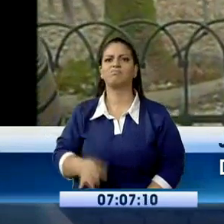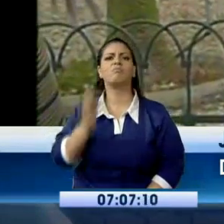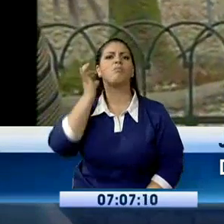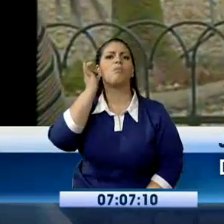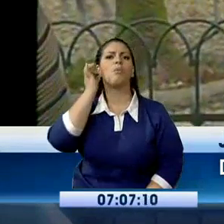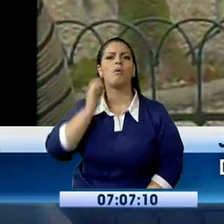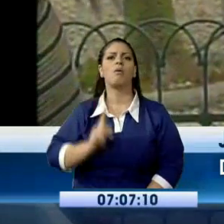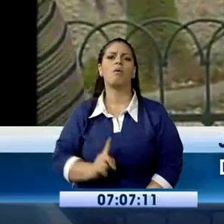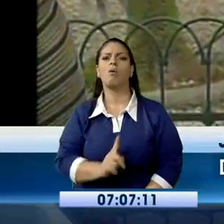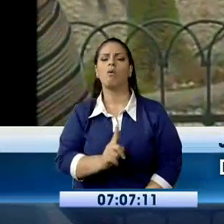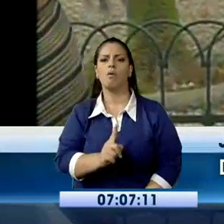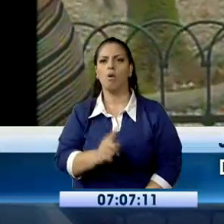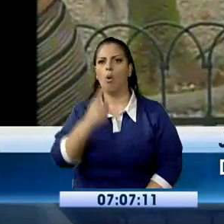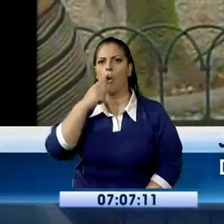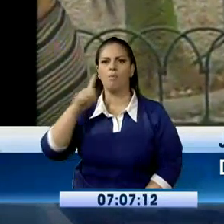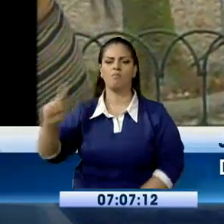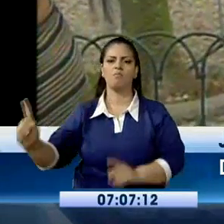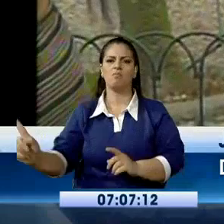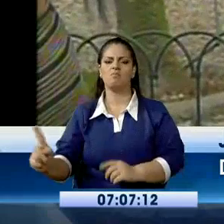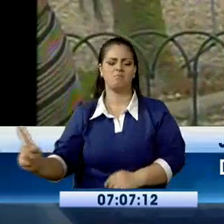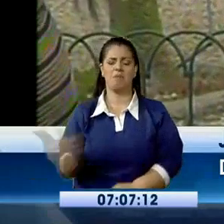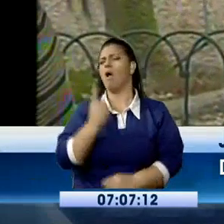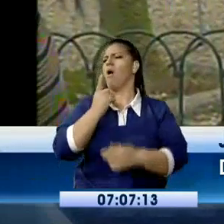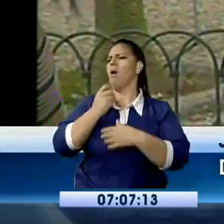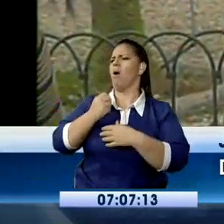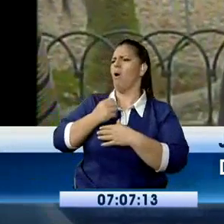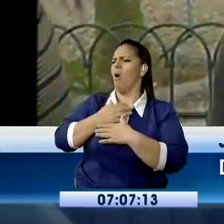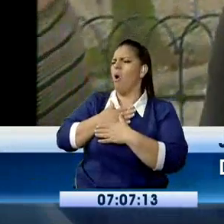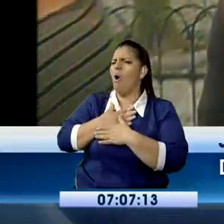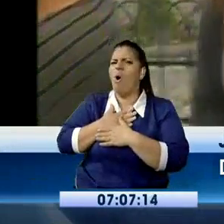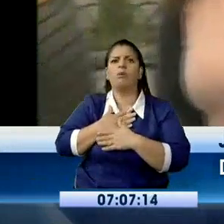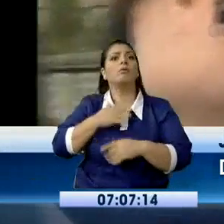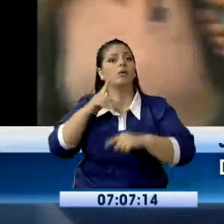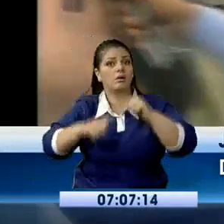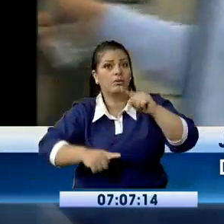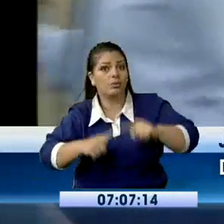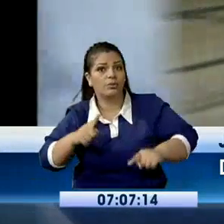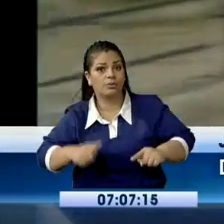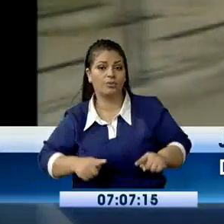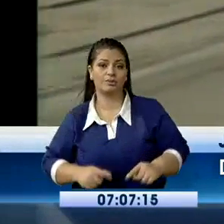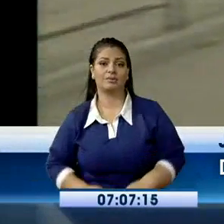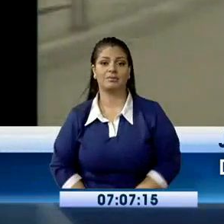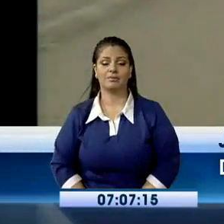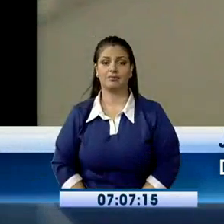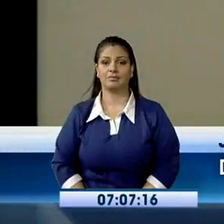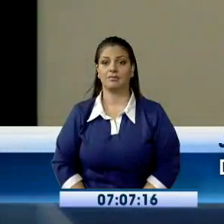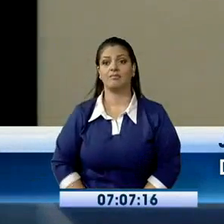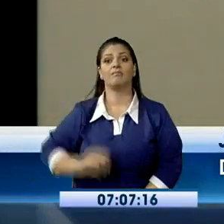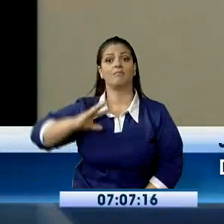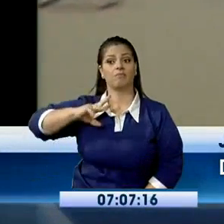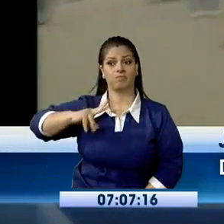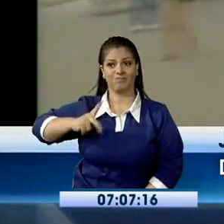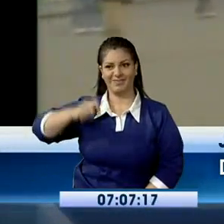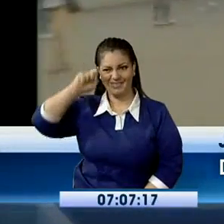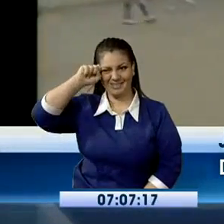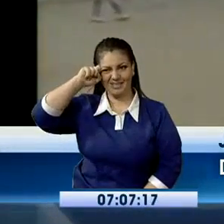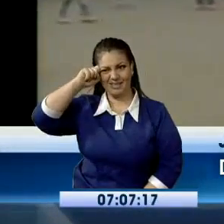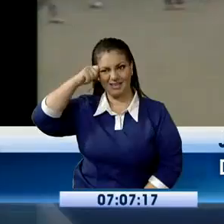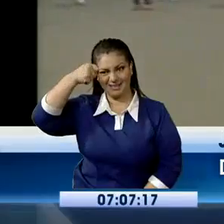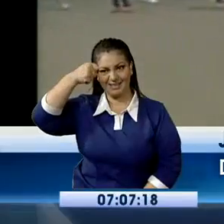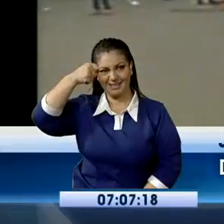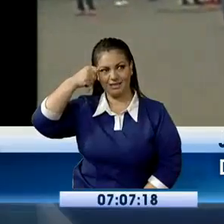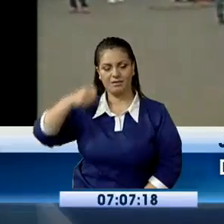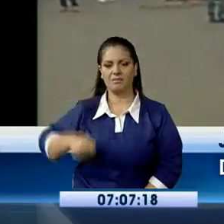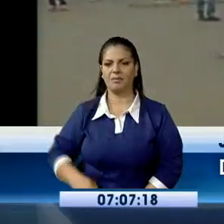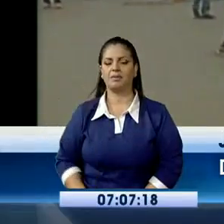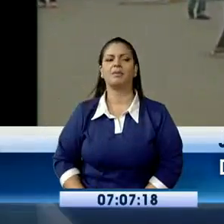los hombres y era un caos, ¿verdad? Los hombres también, a las damitas. Exactamente, también, sí. El robo también, que le metían las manos en las carteras. Pero gracias a Dios